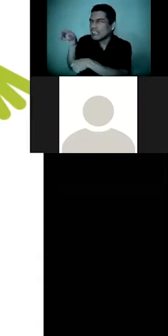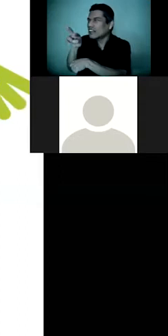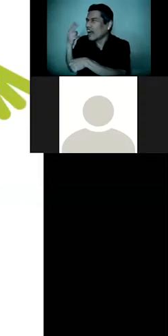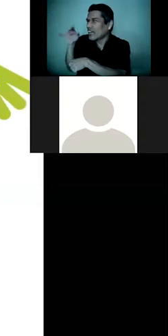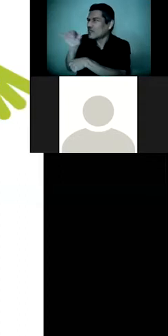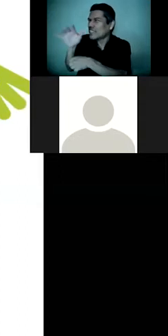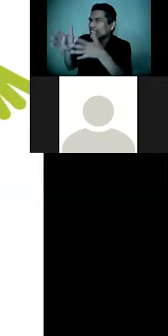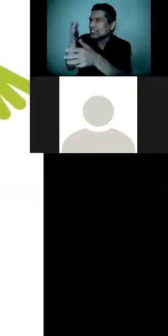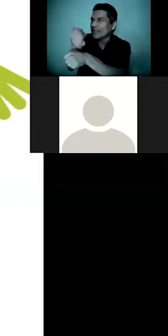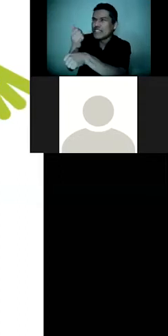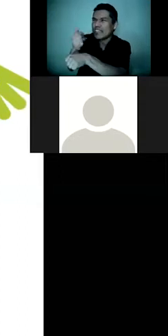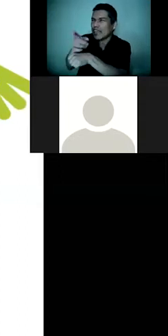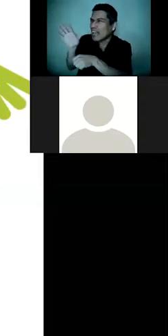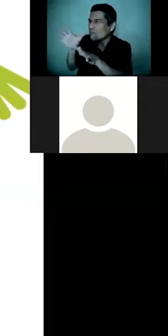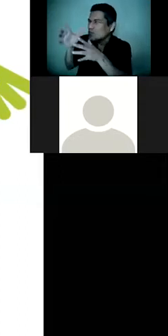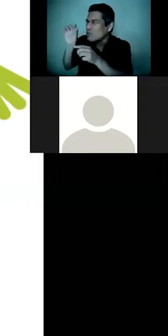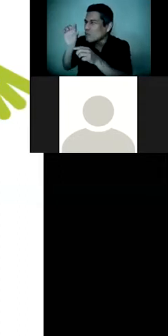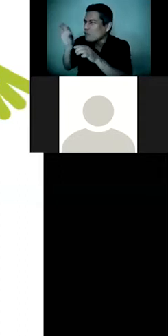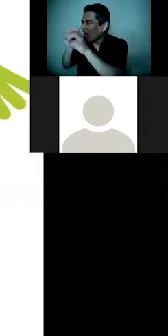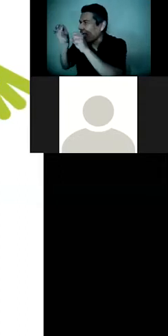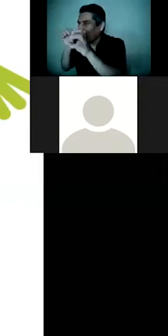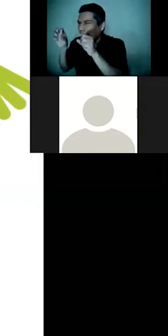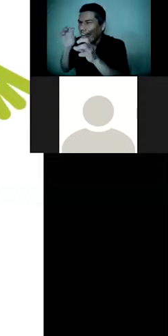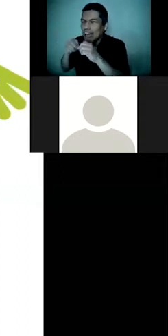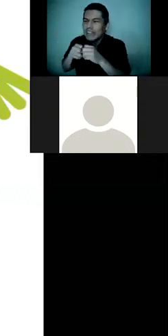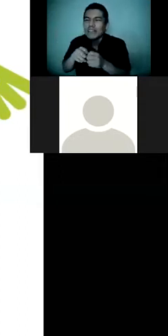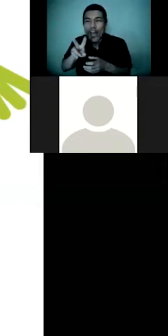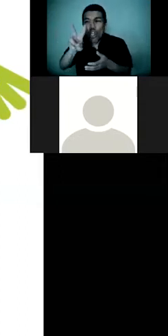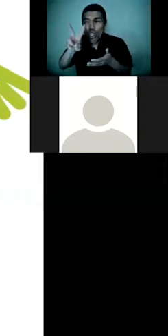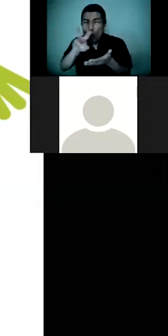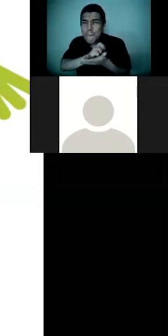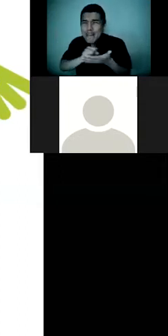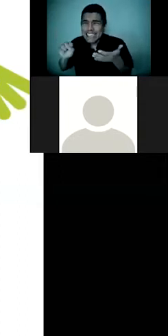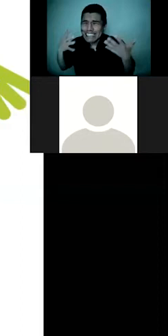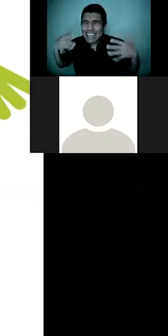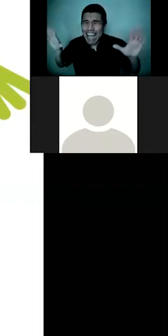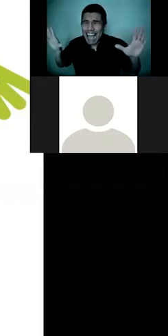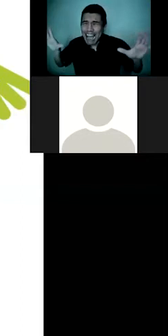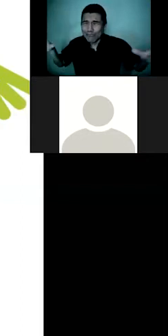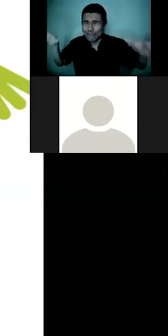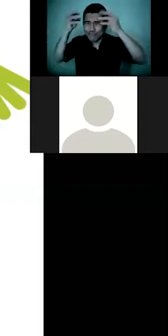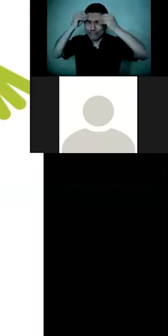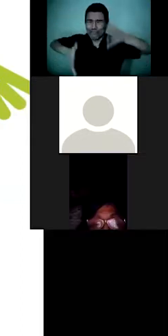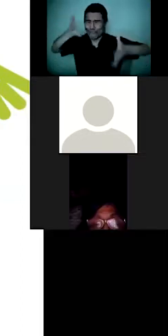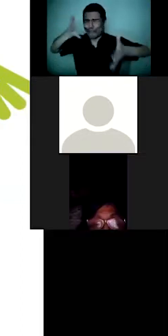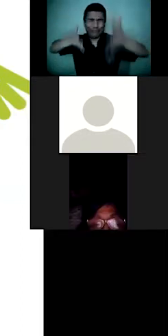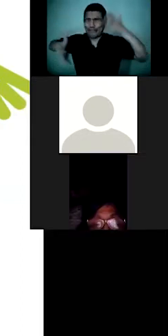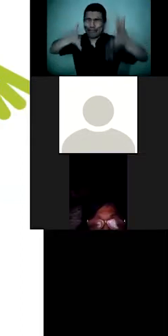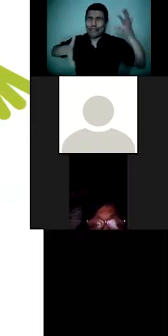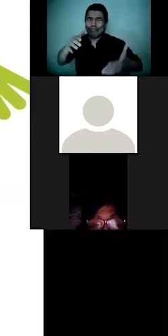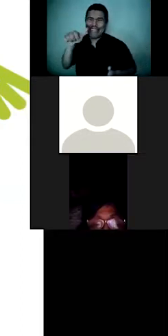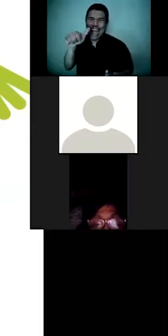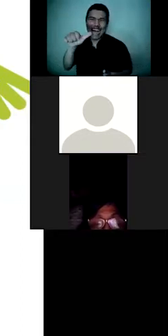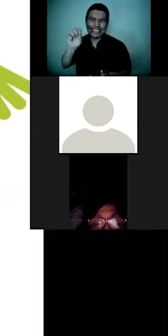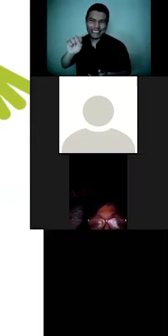iglesia tenía influencia de Estados Unidos, entonces sí podía entender poco, En 2 meses ya había